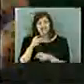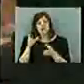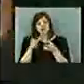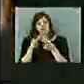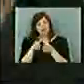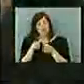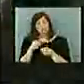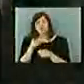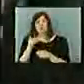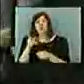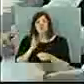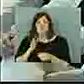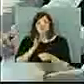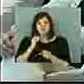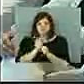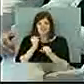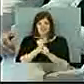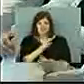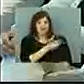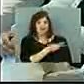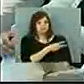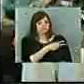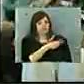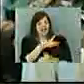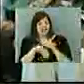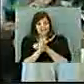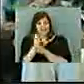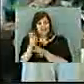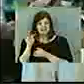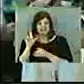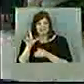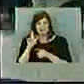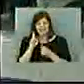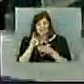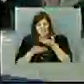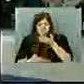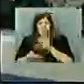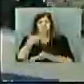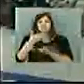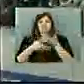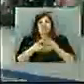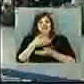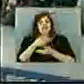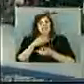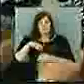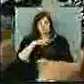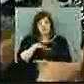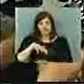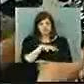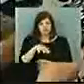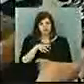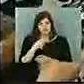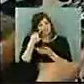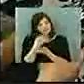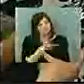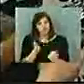manos de mujeres dentro de Antel, así como la movilidad social que la vida pública pone de manifiesto con estos ejemplos. Por ejemplo,